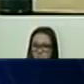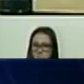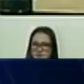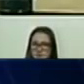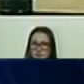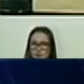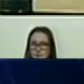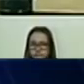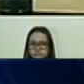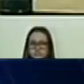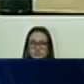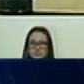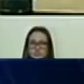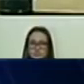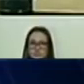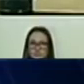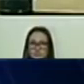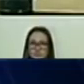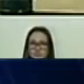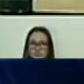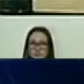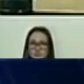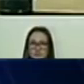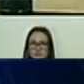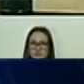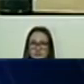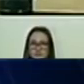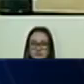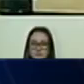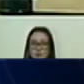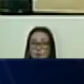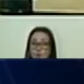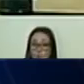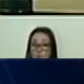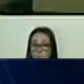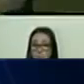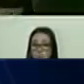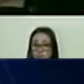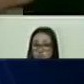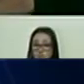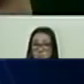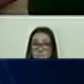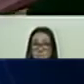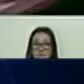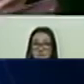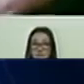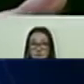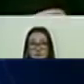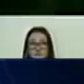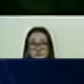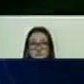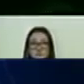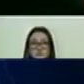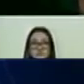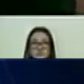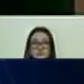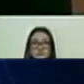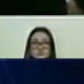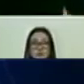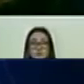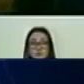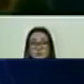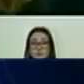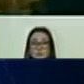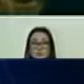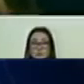provocado por un proceso de desinversión y por un proceso planificado para dejar sin recursos al país